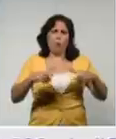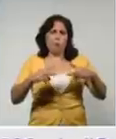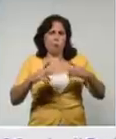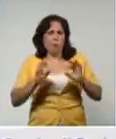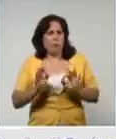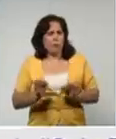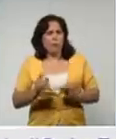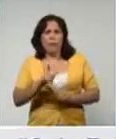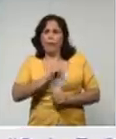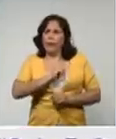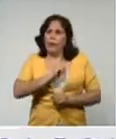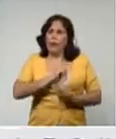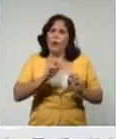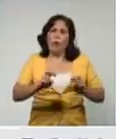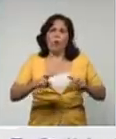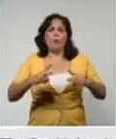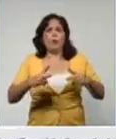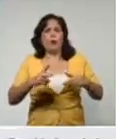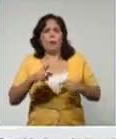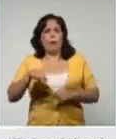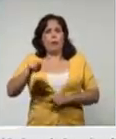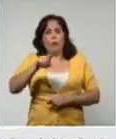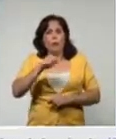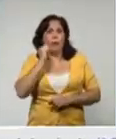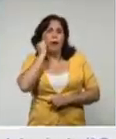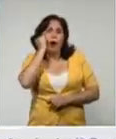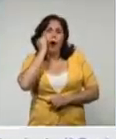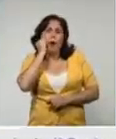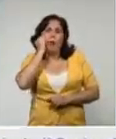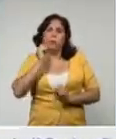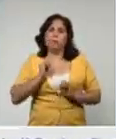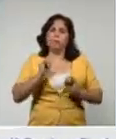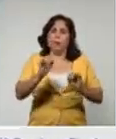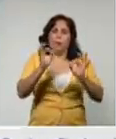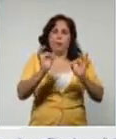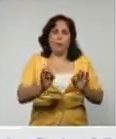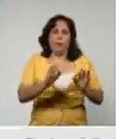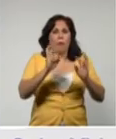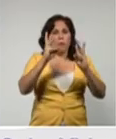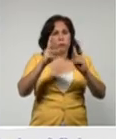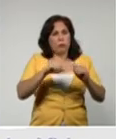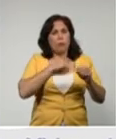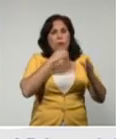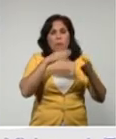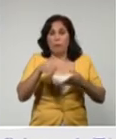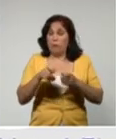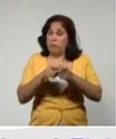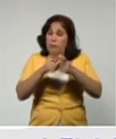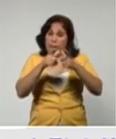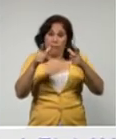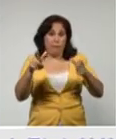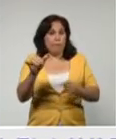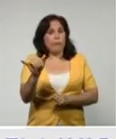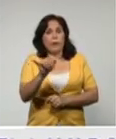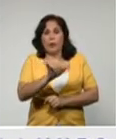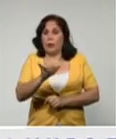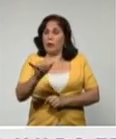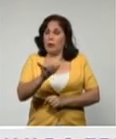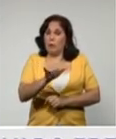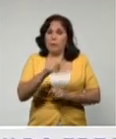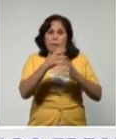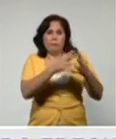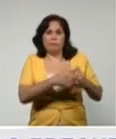quiero agotar a nuestra población, el número de fallecidos también muy elevado. Estados